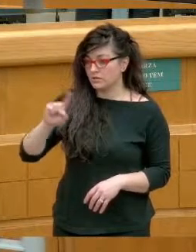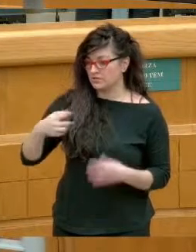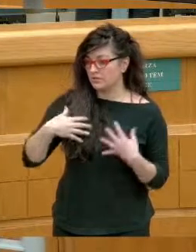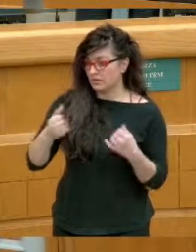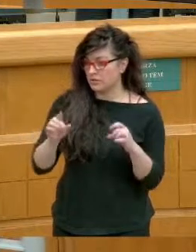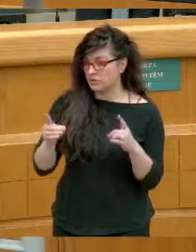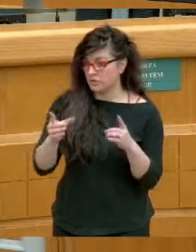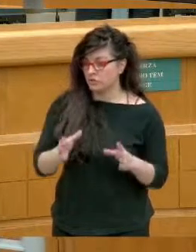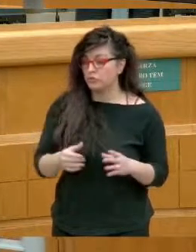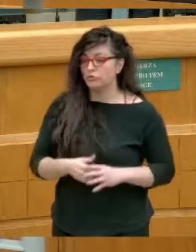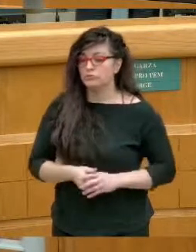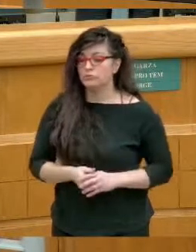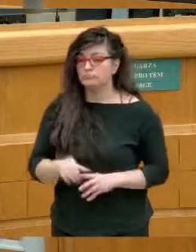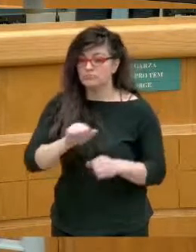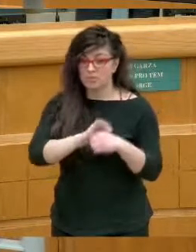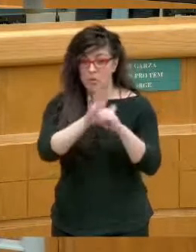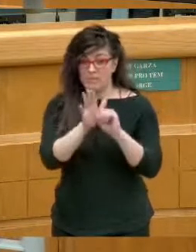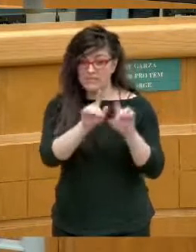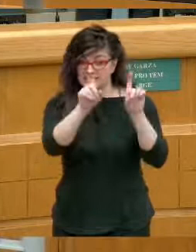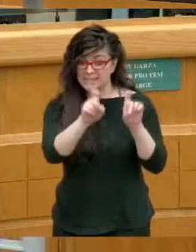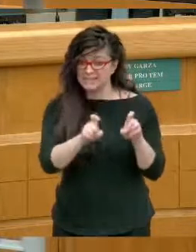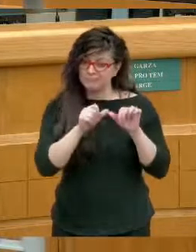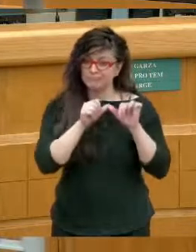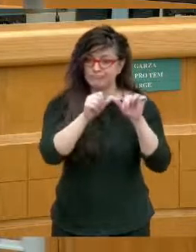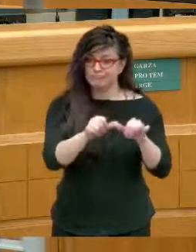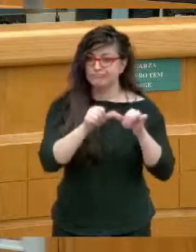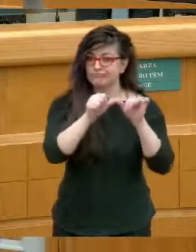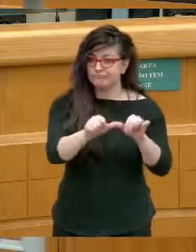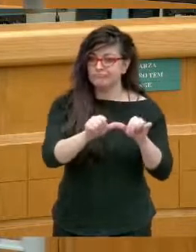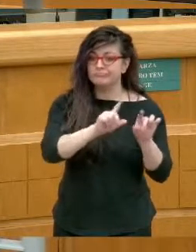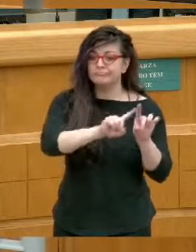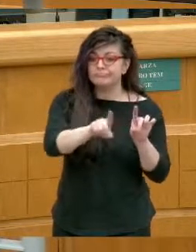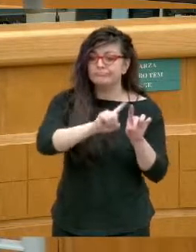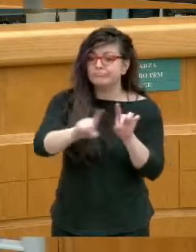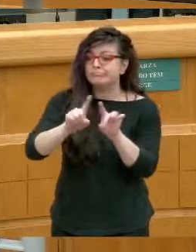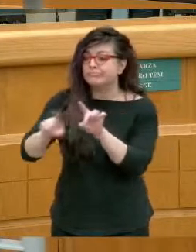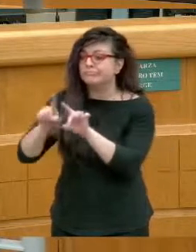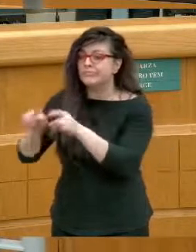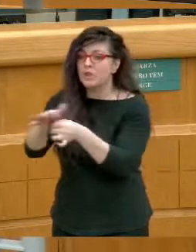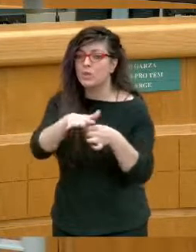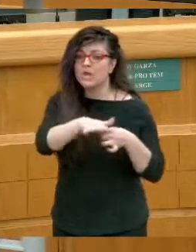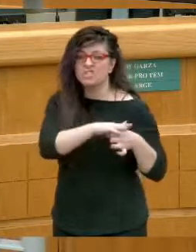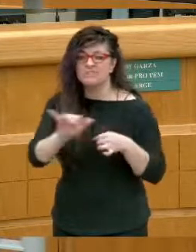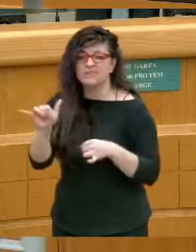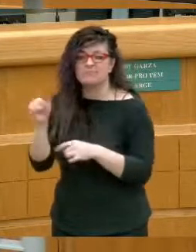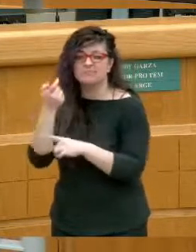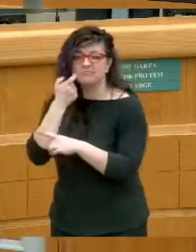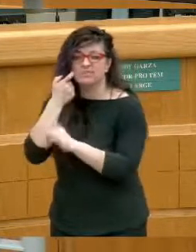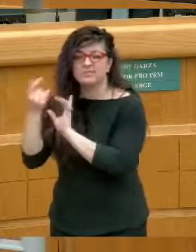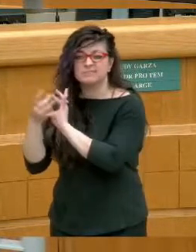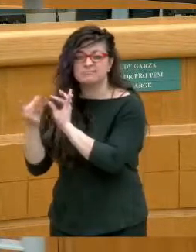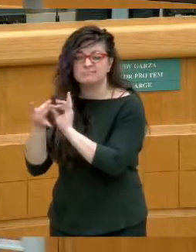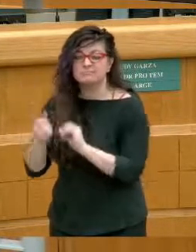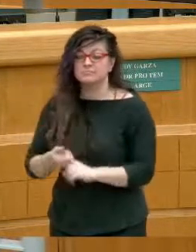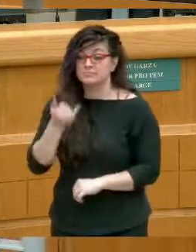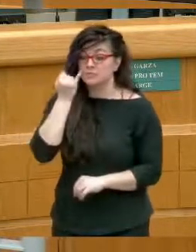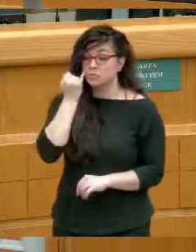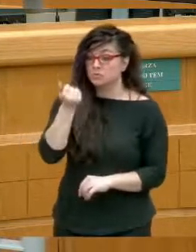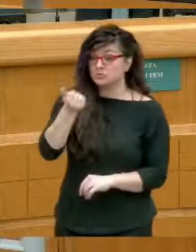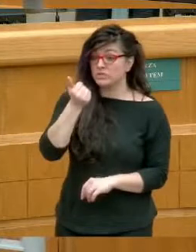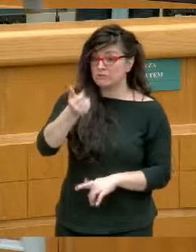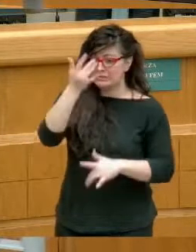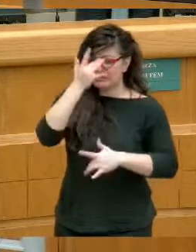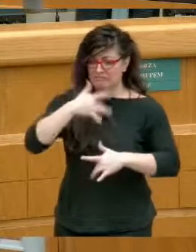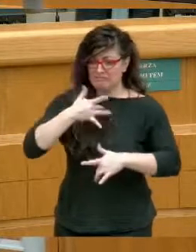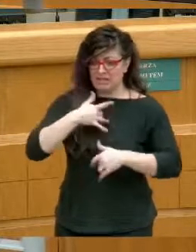in our community at various locations, as City Manager Zanoni mentioned. If you are experiencing symptoms of